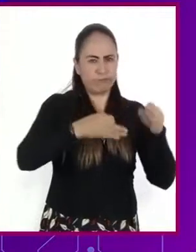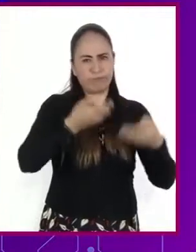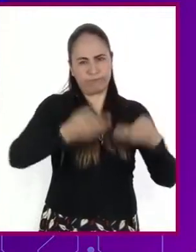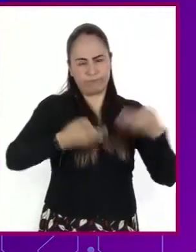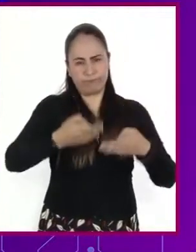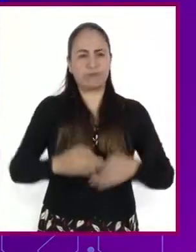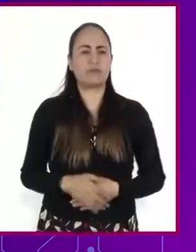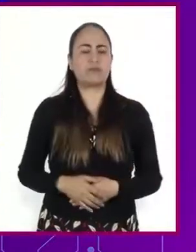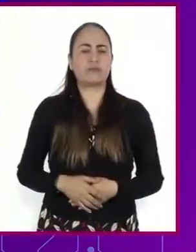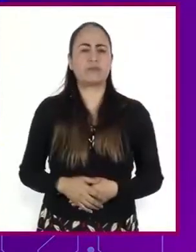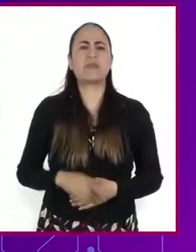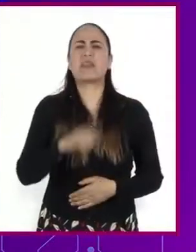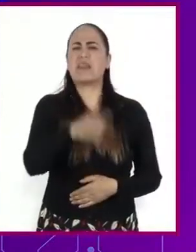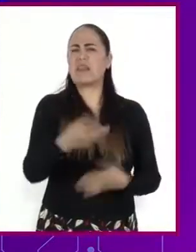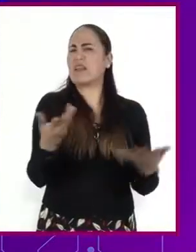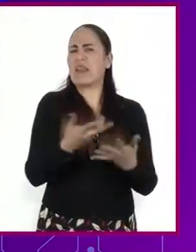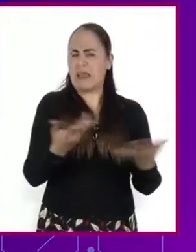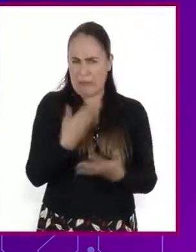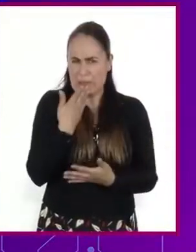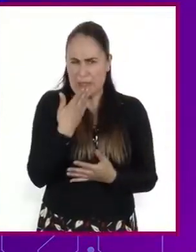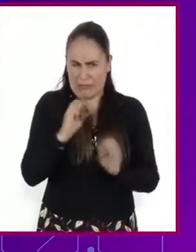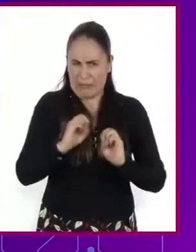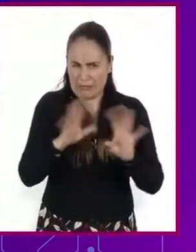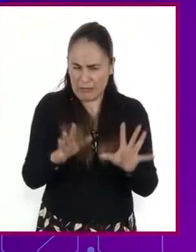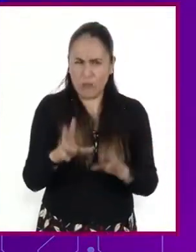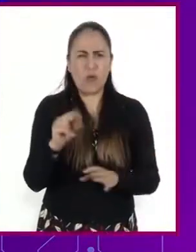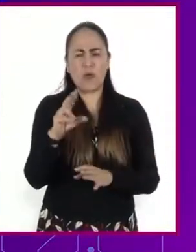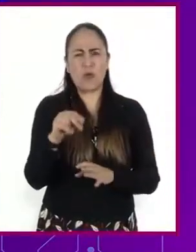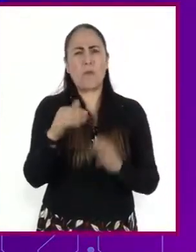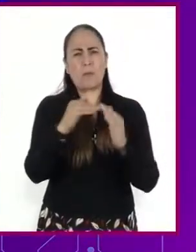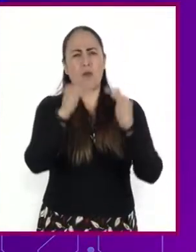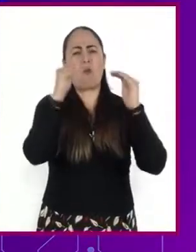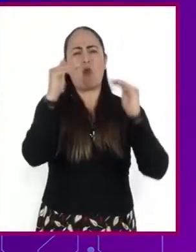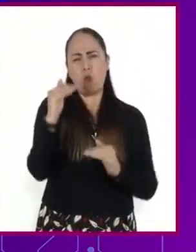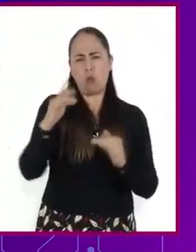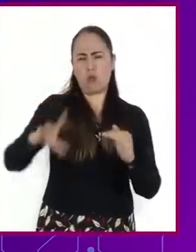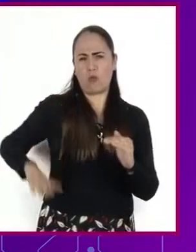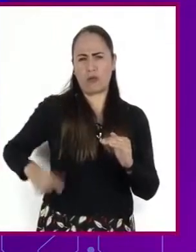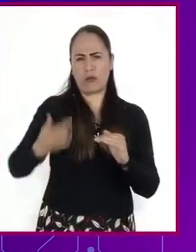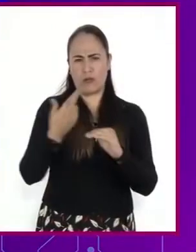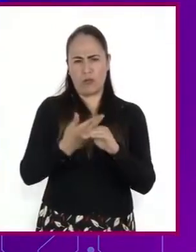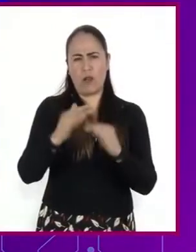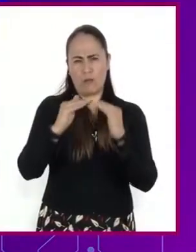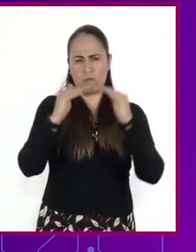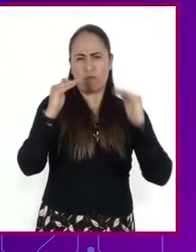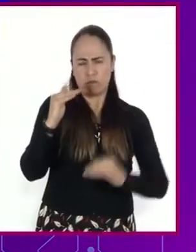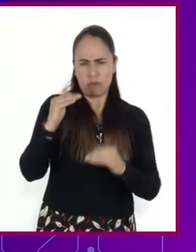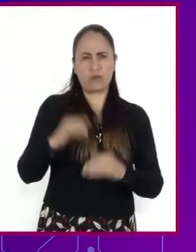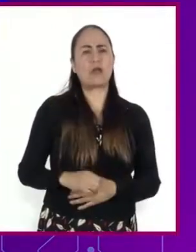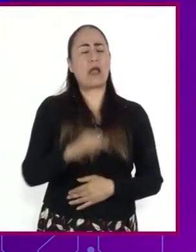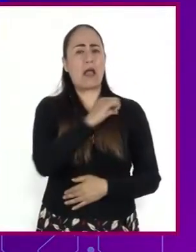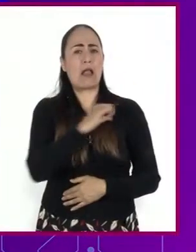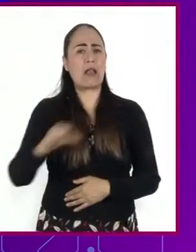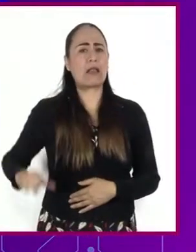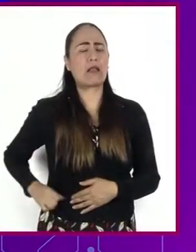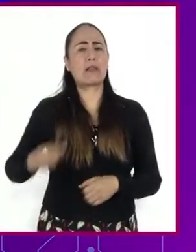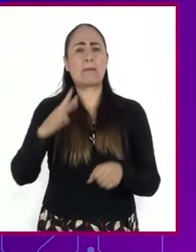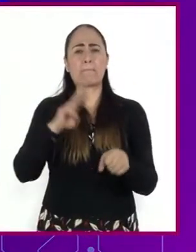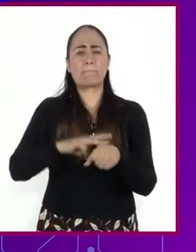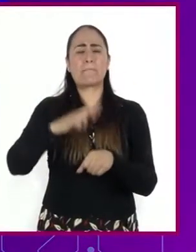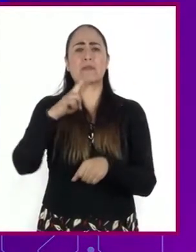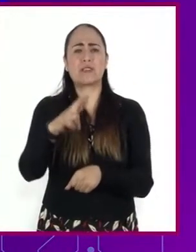económica, legal y militar del territorio. La audiencia era un tribunal de justicia que aplicaba las